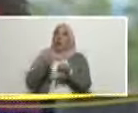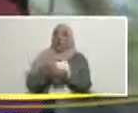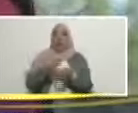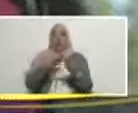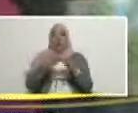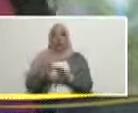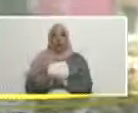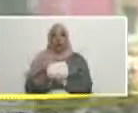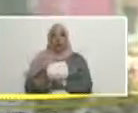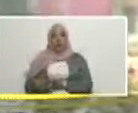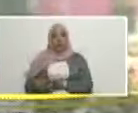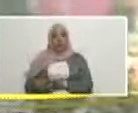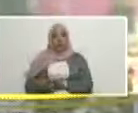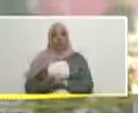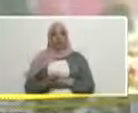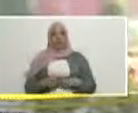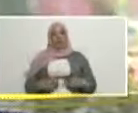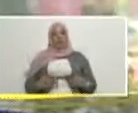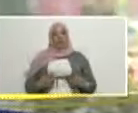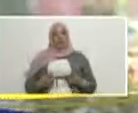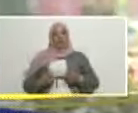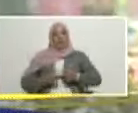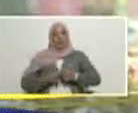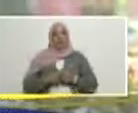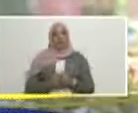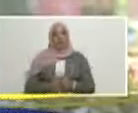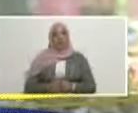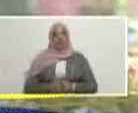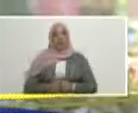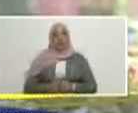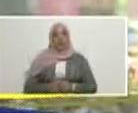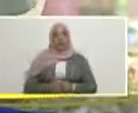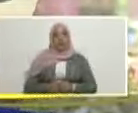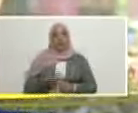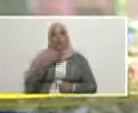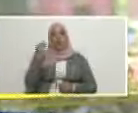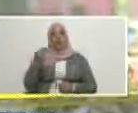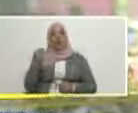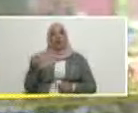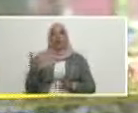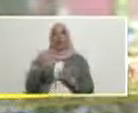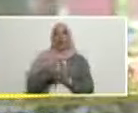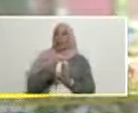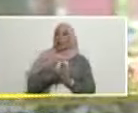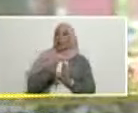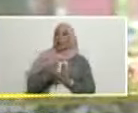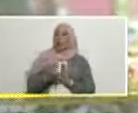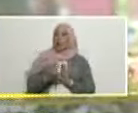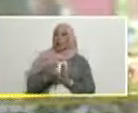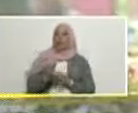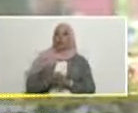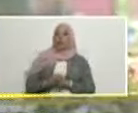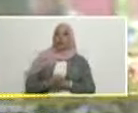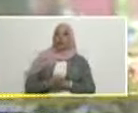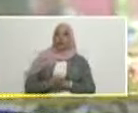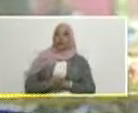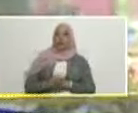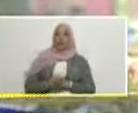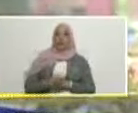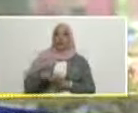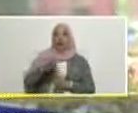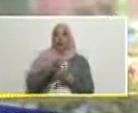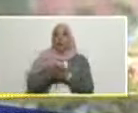colectivo. Igualmente, Mervin, la juventud de los liceos, Mervin,